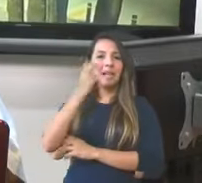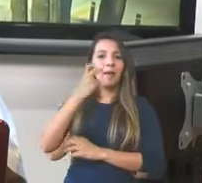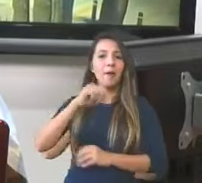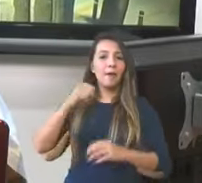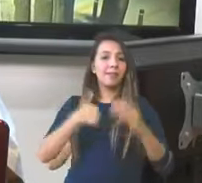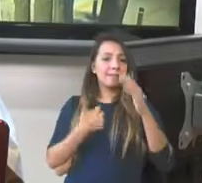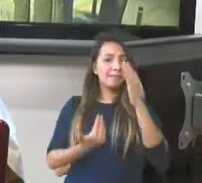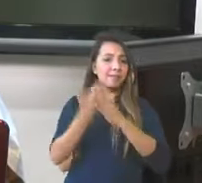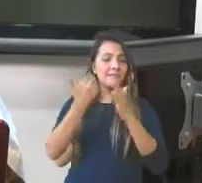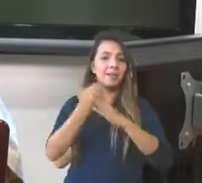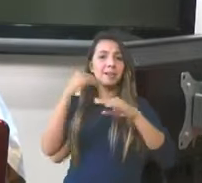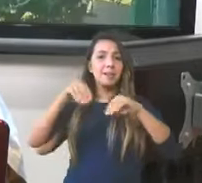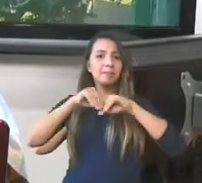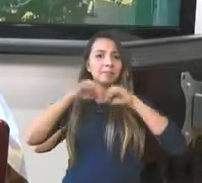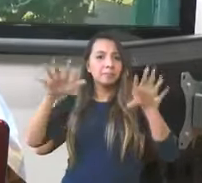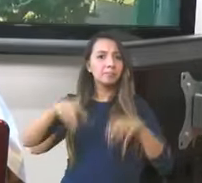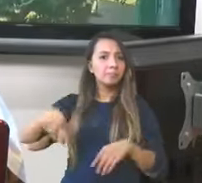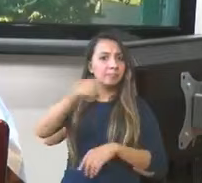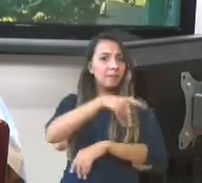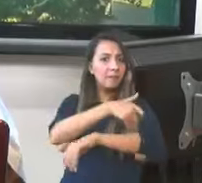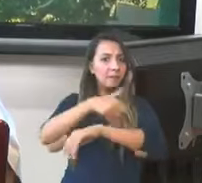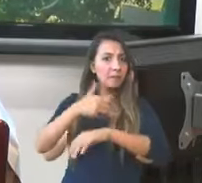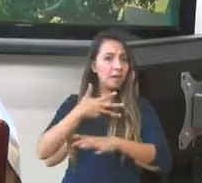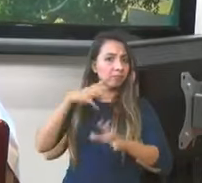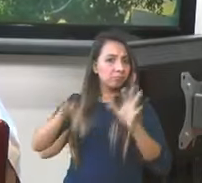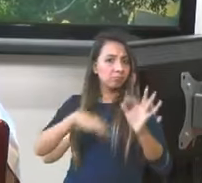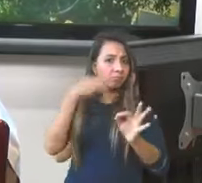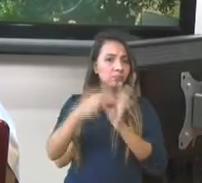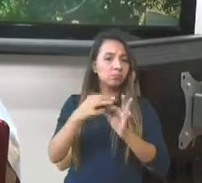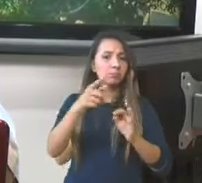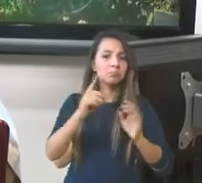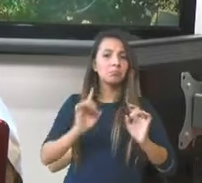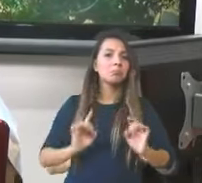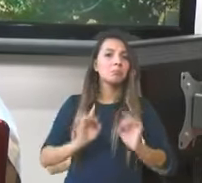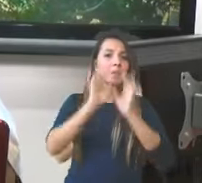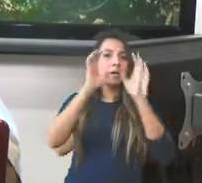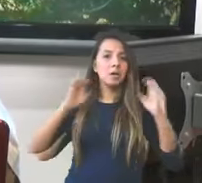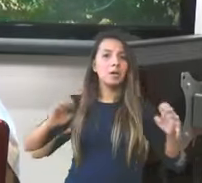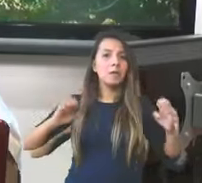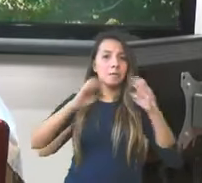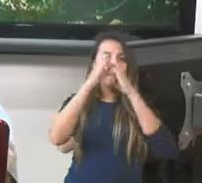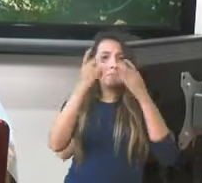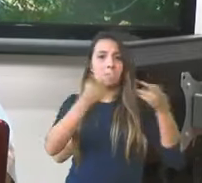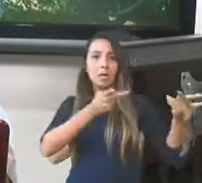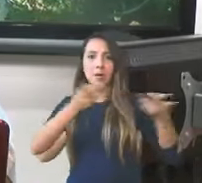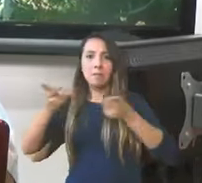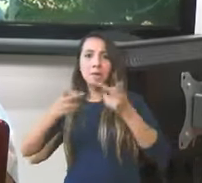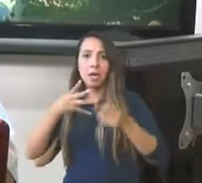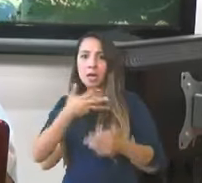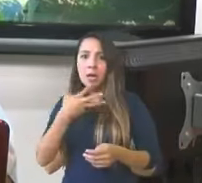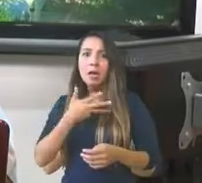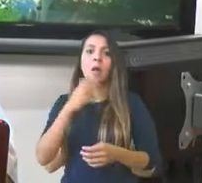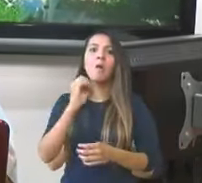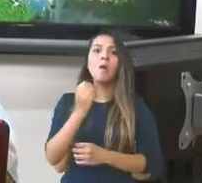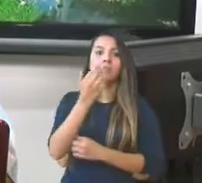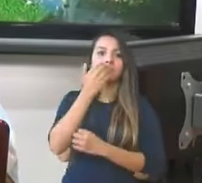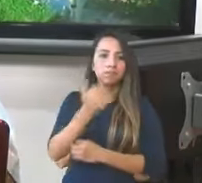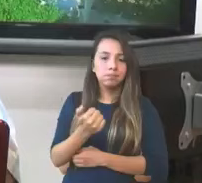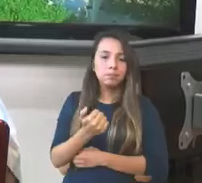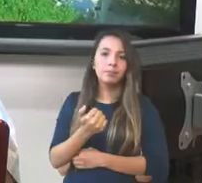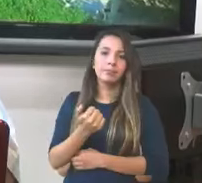parte de si tienen ahora sí esta forma de si tienen o cuentan con un plan